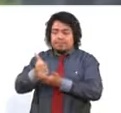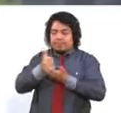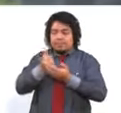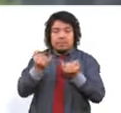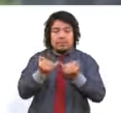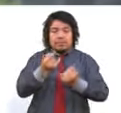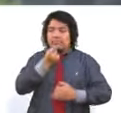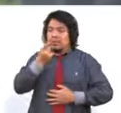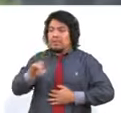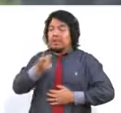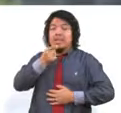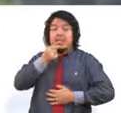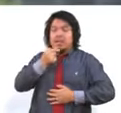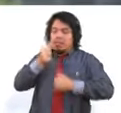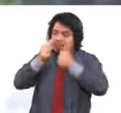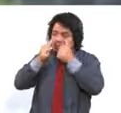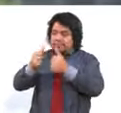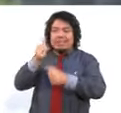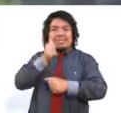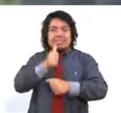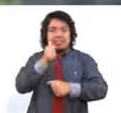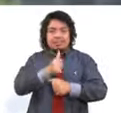Policía de la Ciudad de México. Muchas gracias.